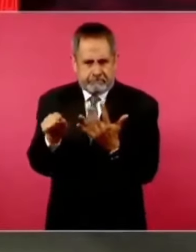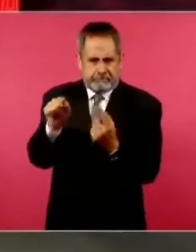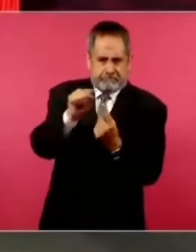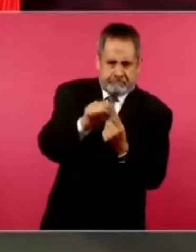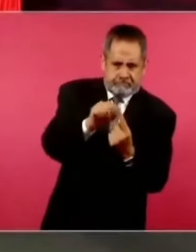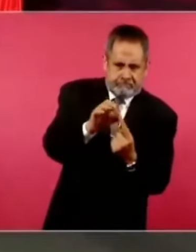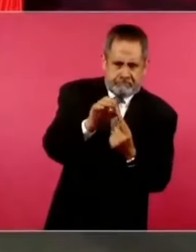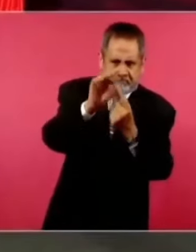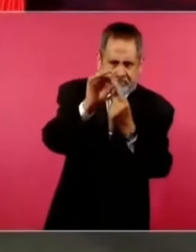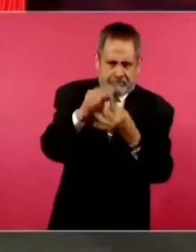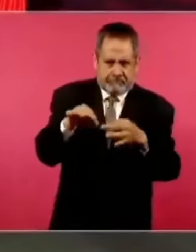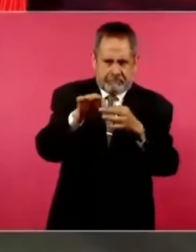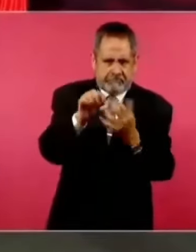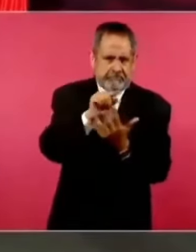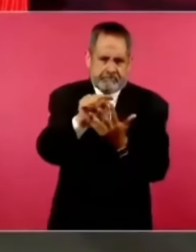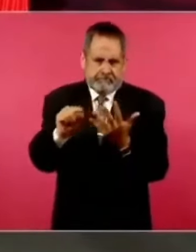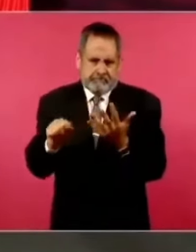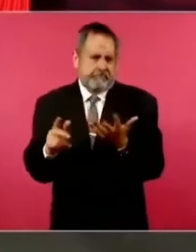Porque hay